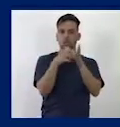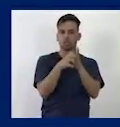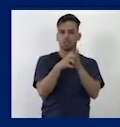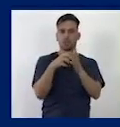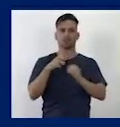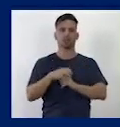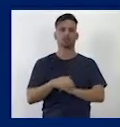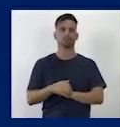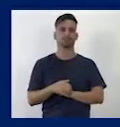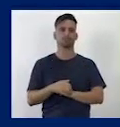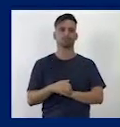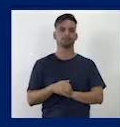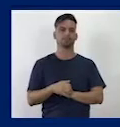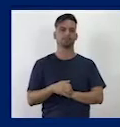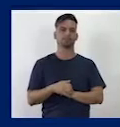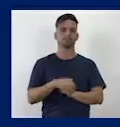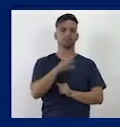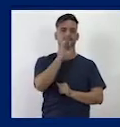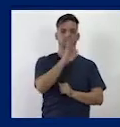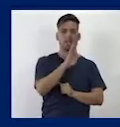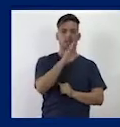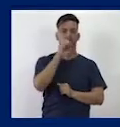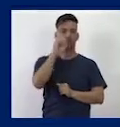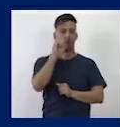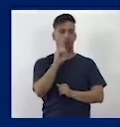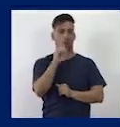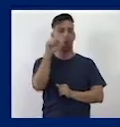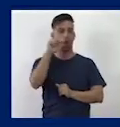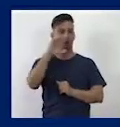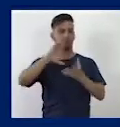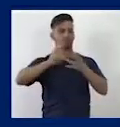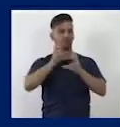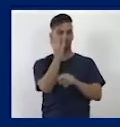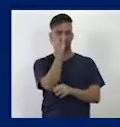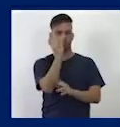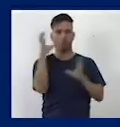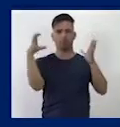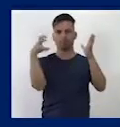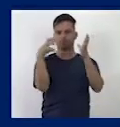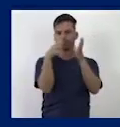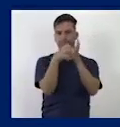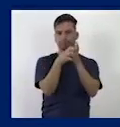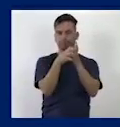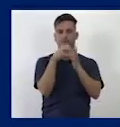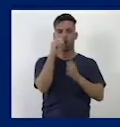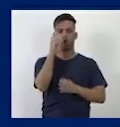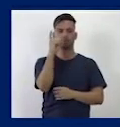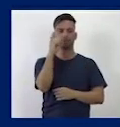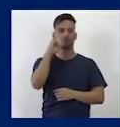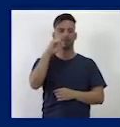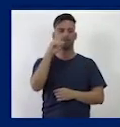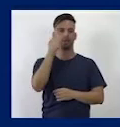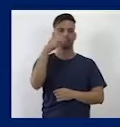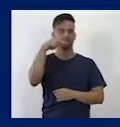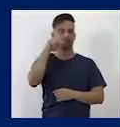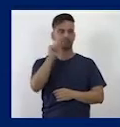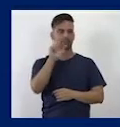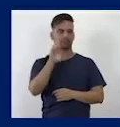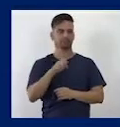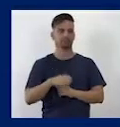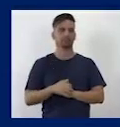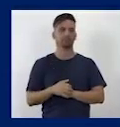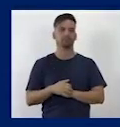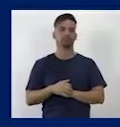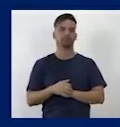esta ecuación cerdá con efe efe o forma oxidada que es el agente oxidante y